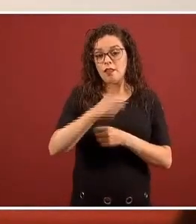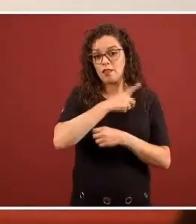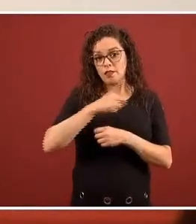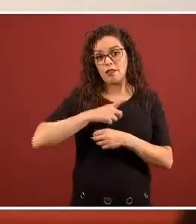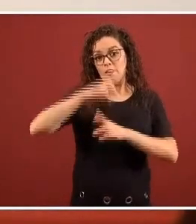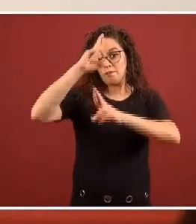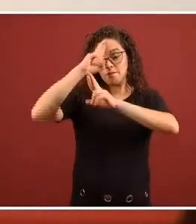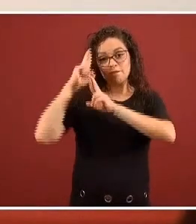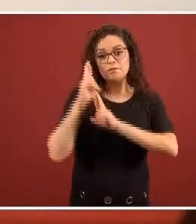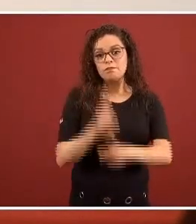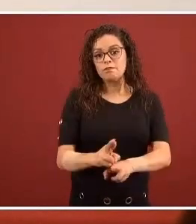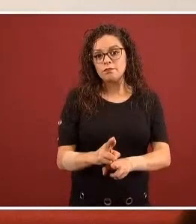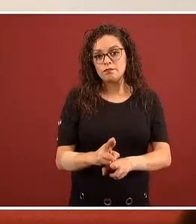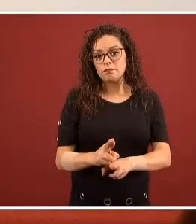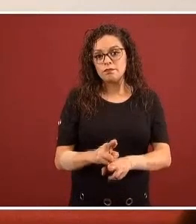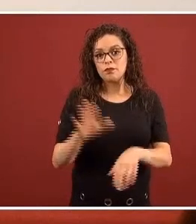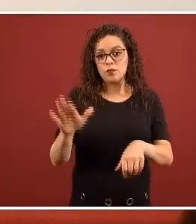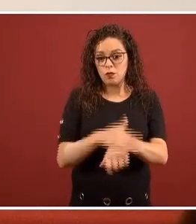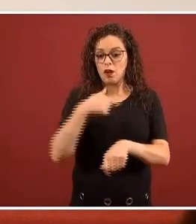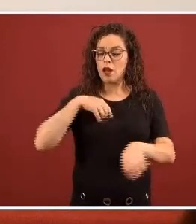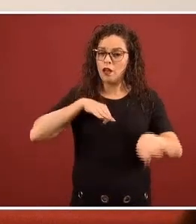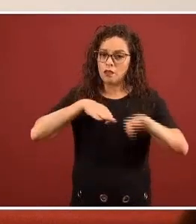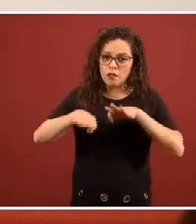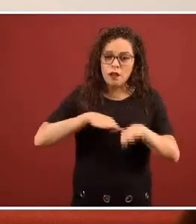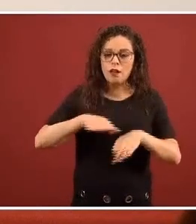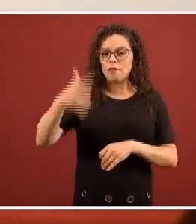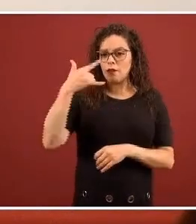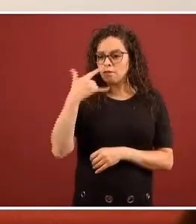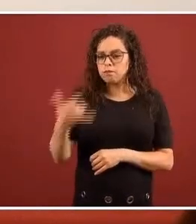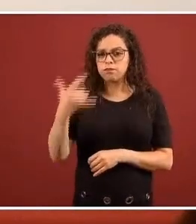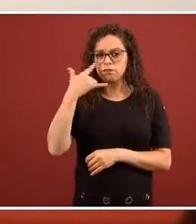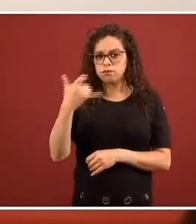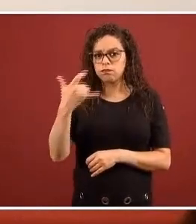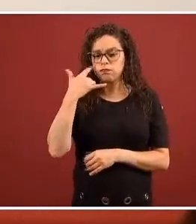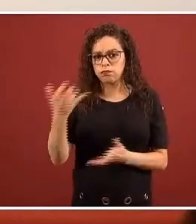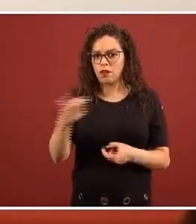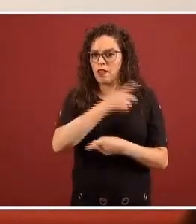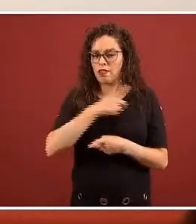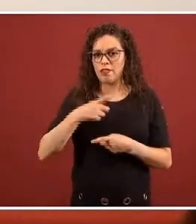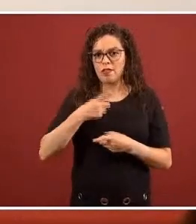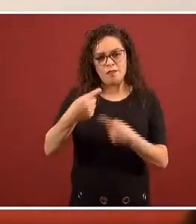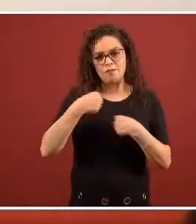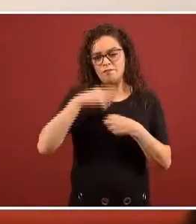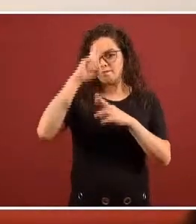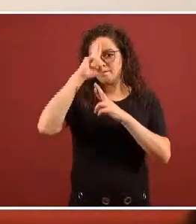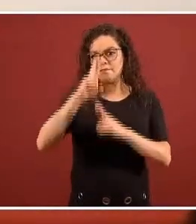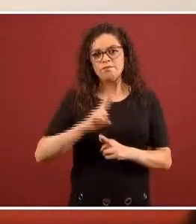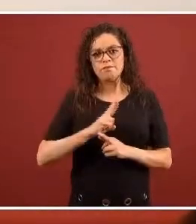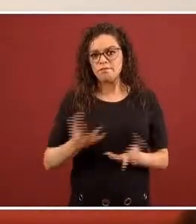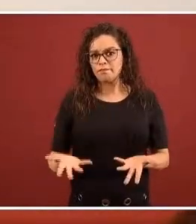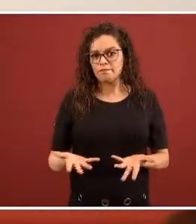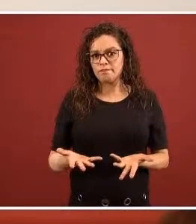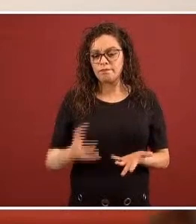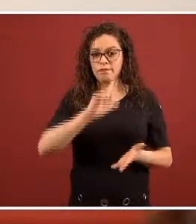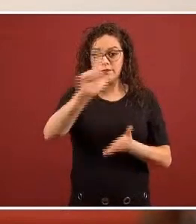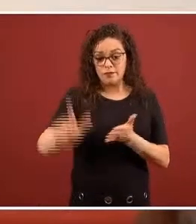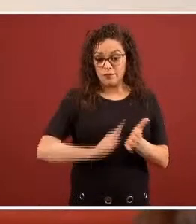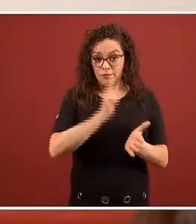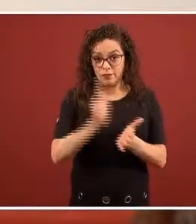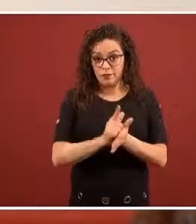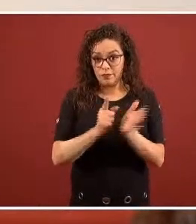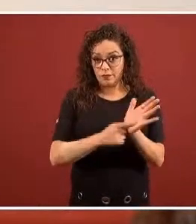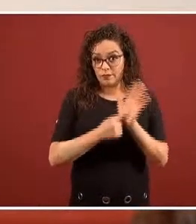a pulso. Entonces, si quienes determinan las disposiciones legales